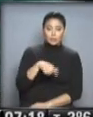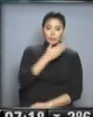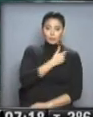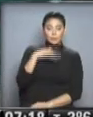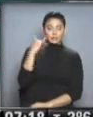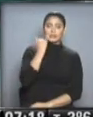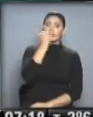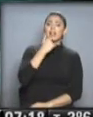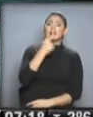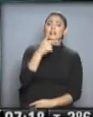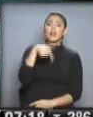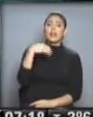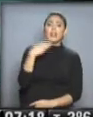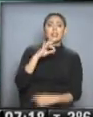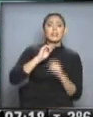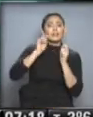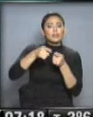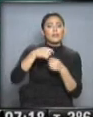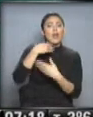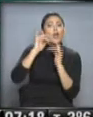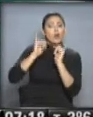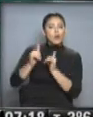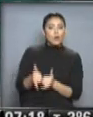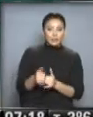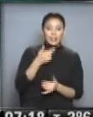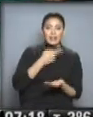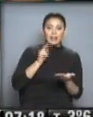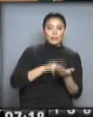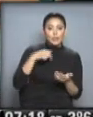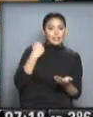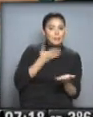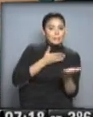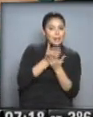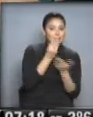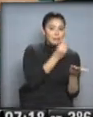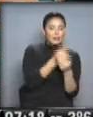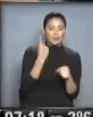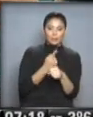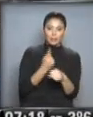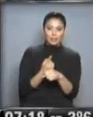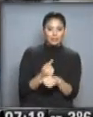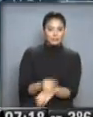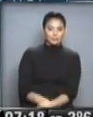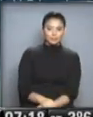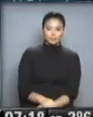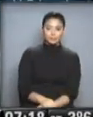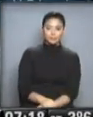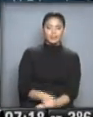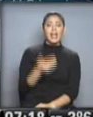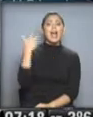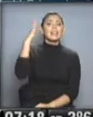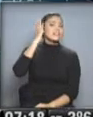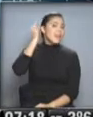presidenta dijo que es hora de pasarle la posta a los jóvenes y reiteró que no es eterna porque eso como decía